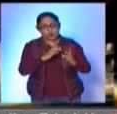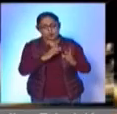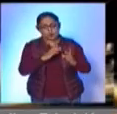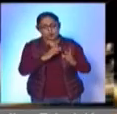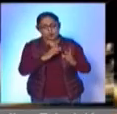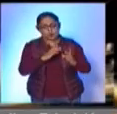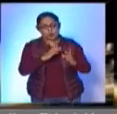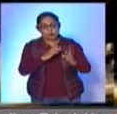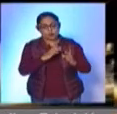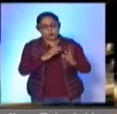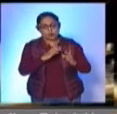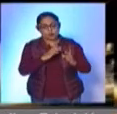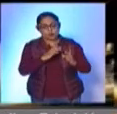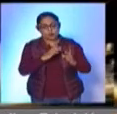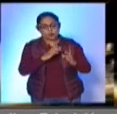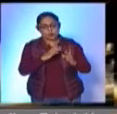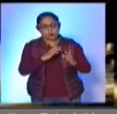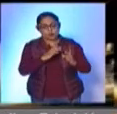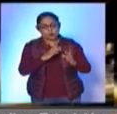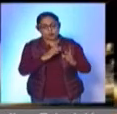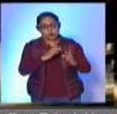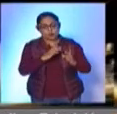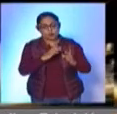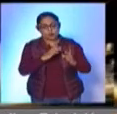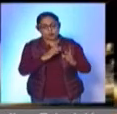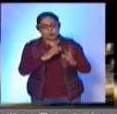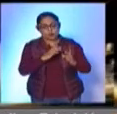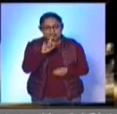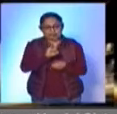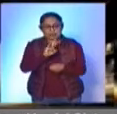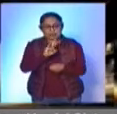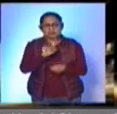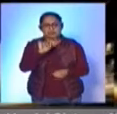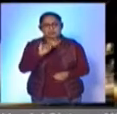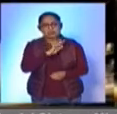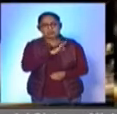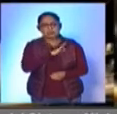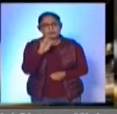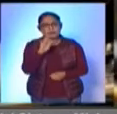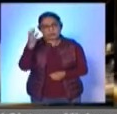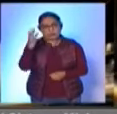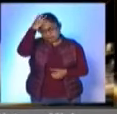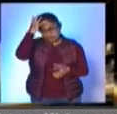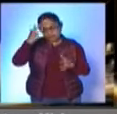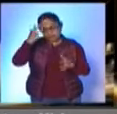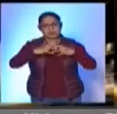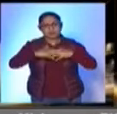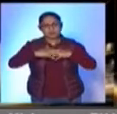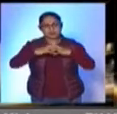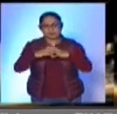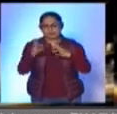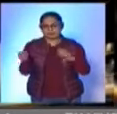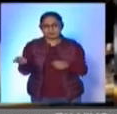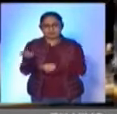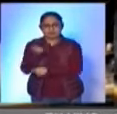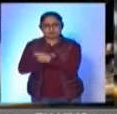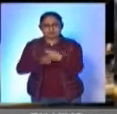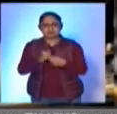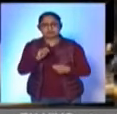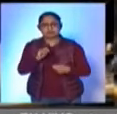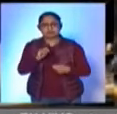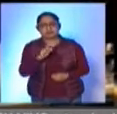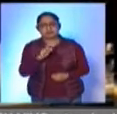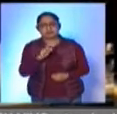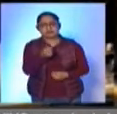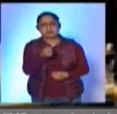Nosotros en la serie decidimos que sí fuera posible hacerlo ficción, que sí se lograra hacer el trasplante de cerebro. ¿Esto para qué?